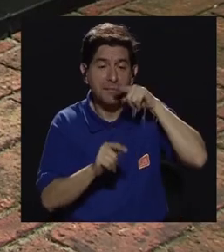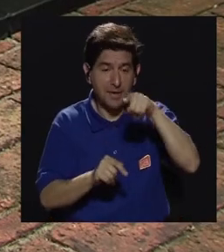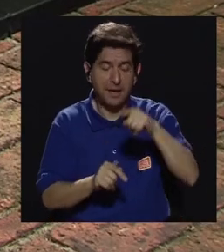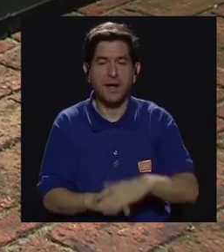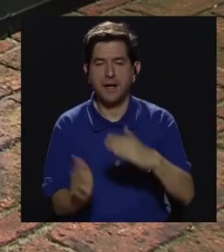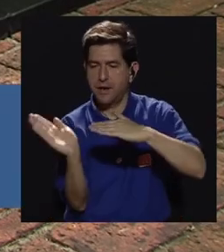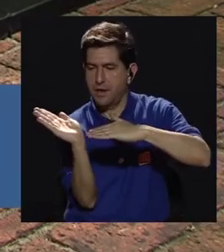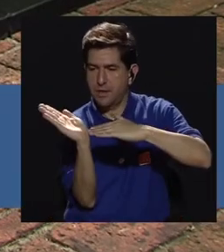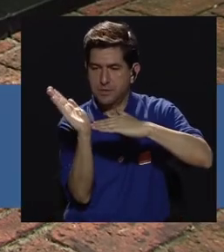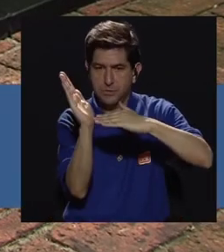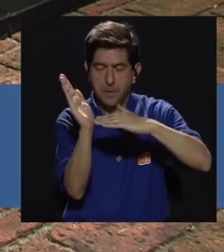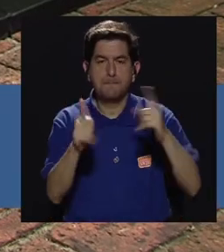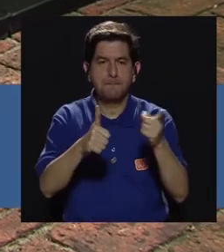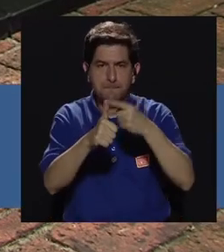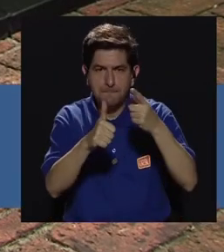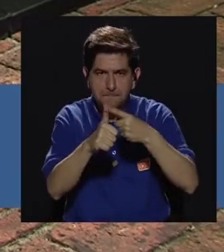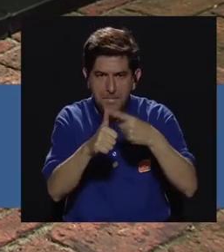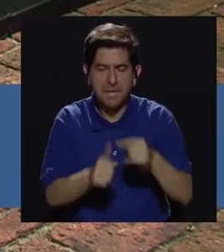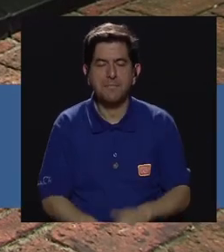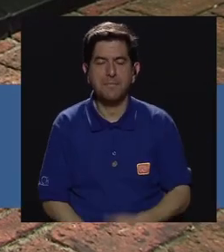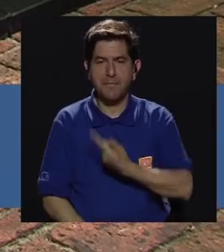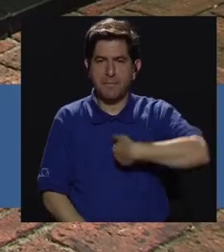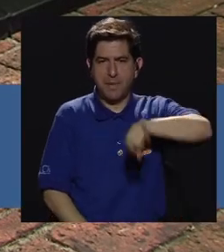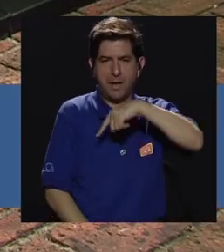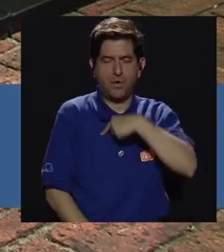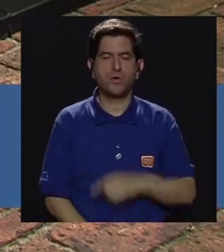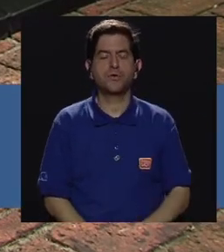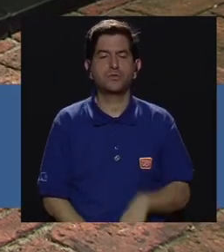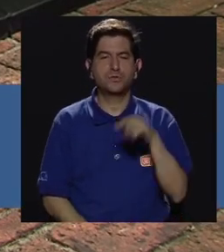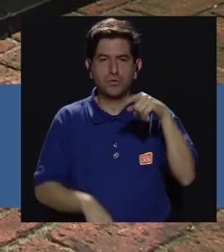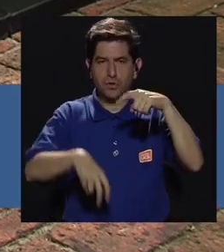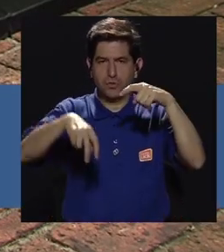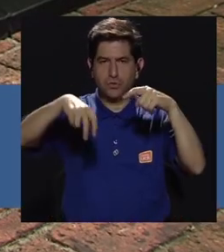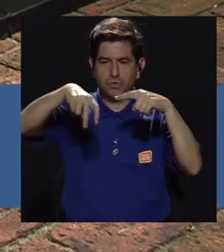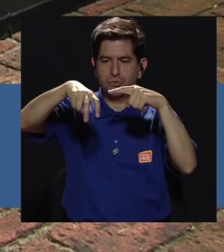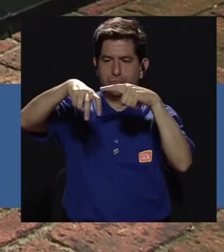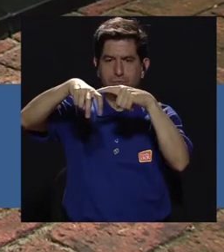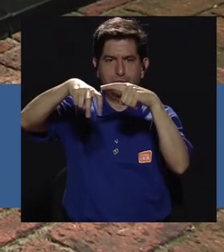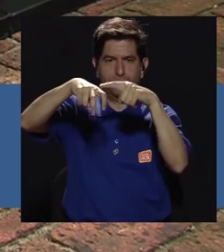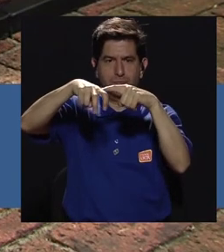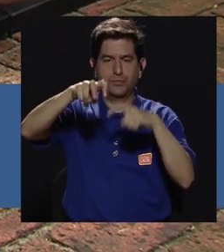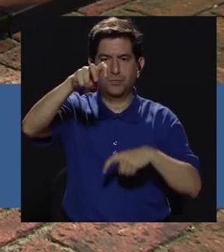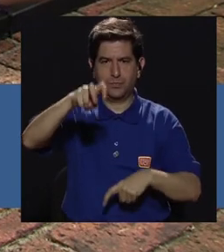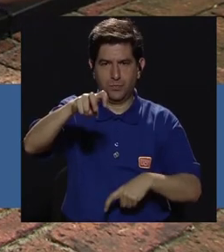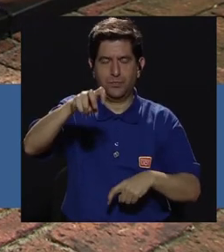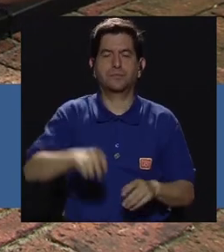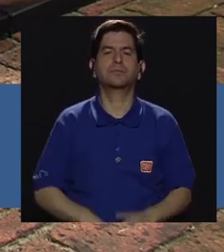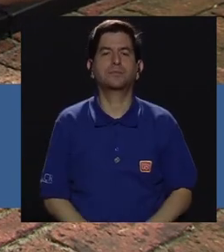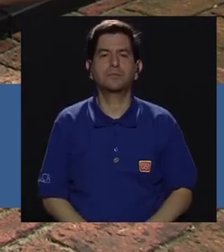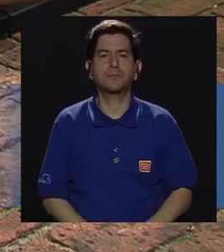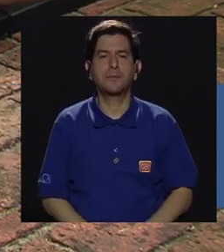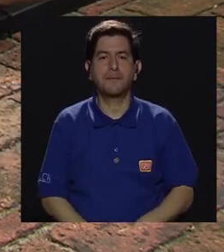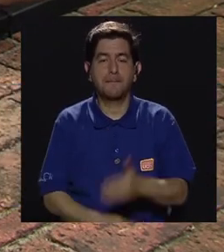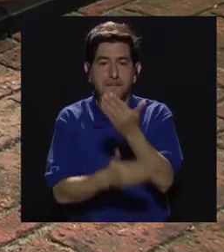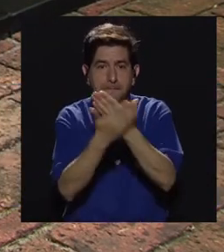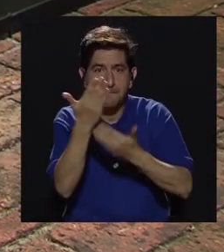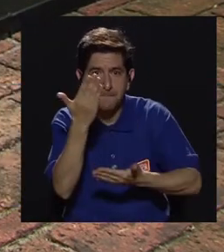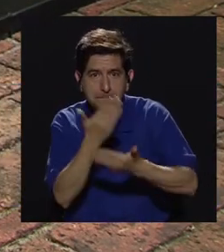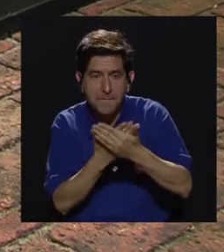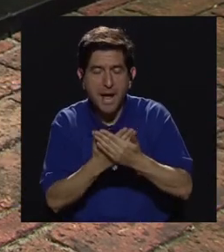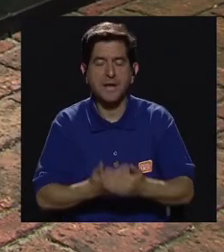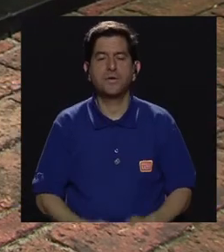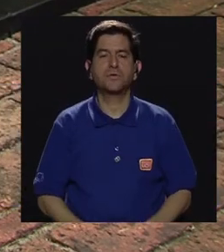sencilla, primero tenemos que colocarnos con una flexión de cadera. vamos a poner las manos o sobre la